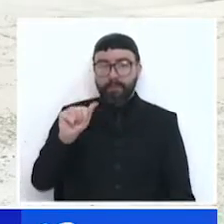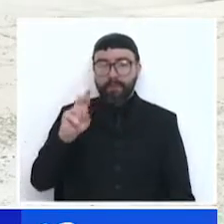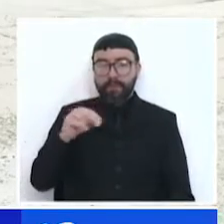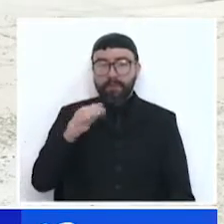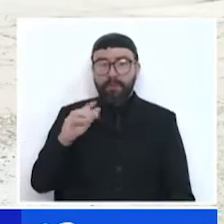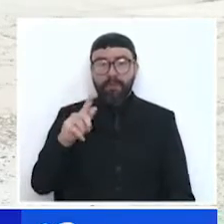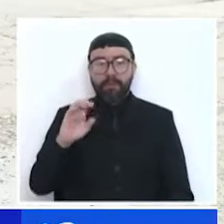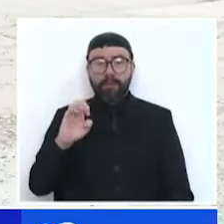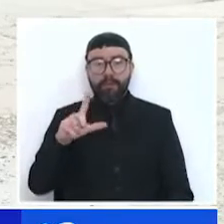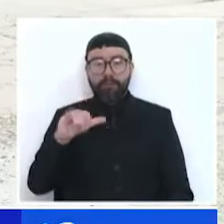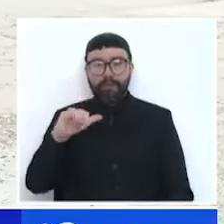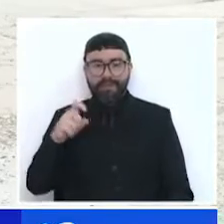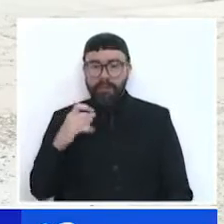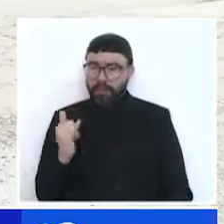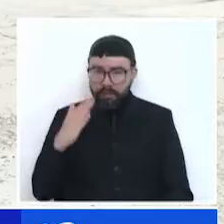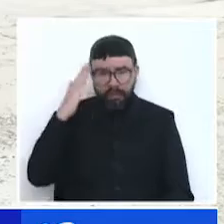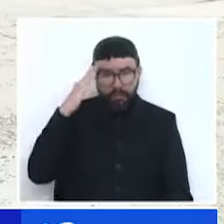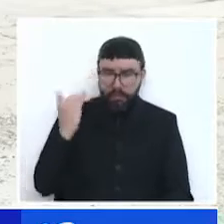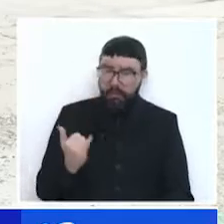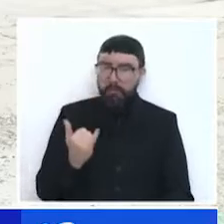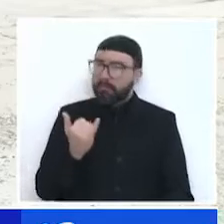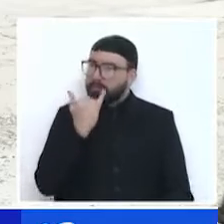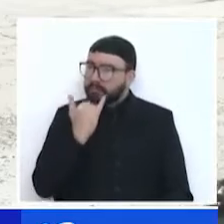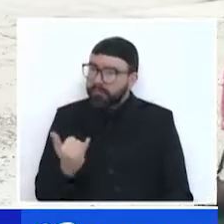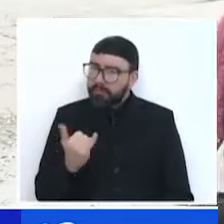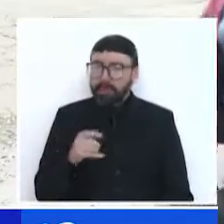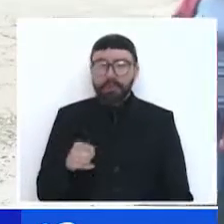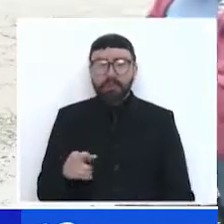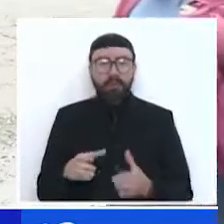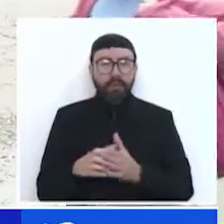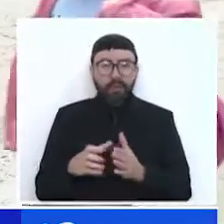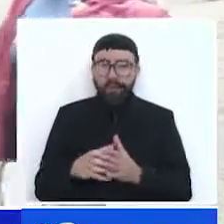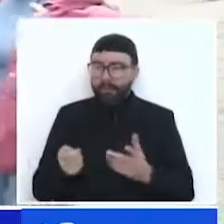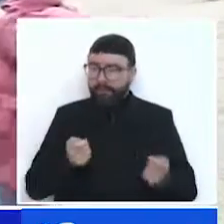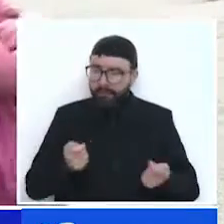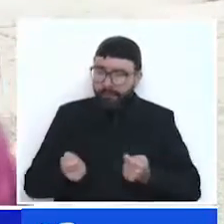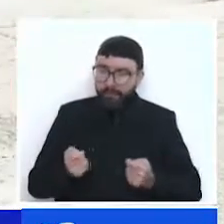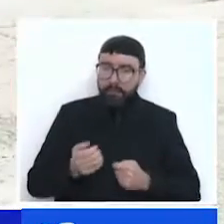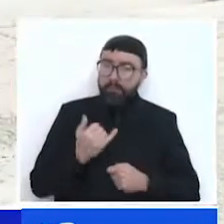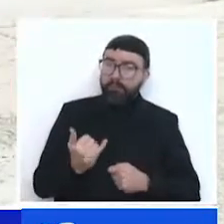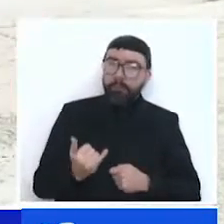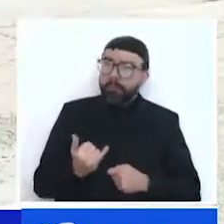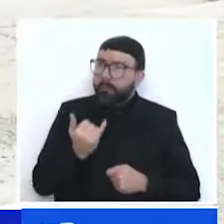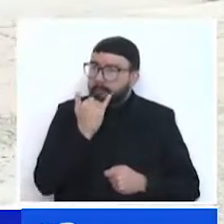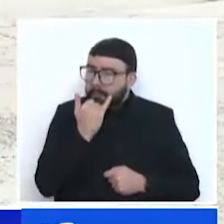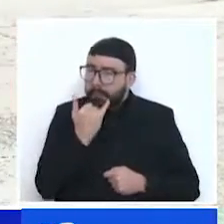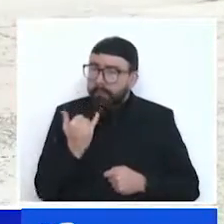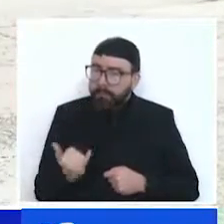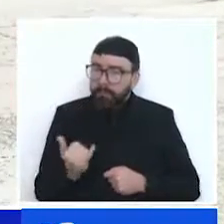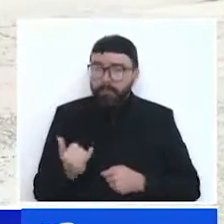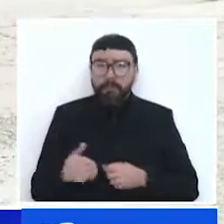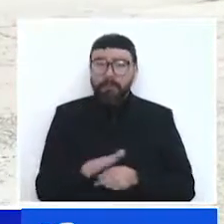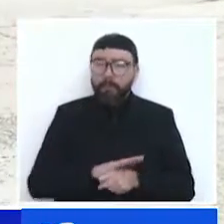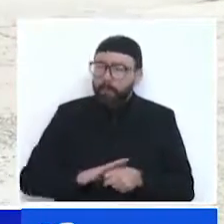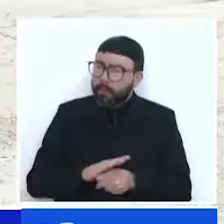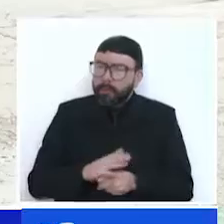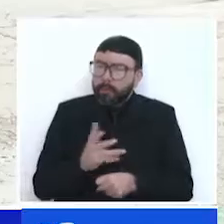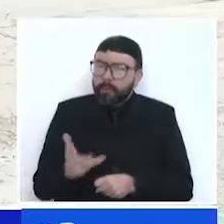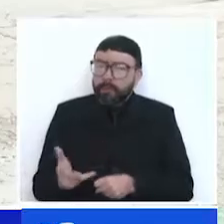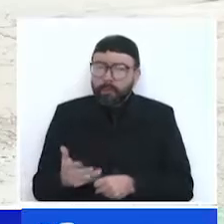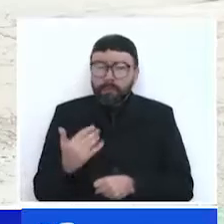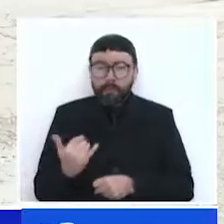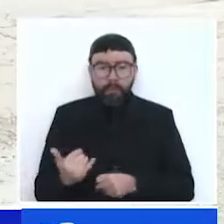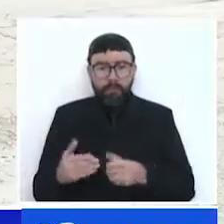cuáles son los planes, cuál es el plan B, cuáles son los planes de contingencia y qué se está presentando, cómo está la situación allí en materia